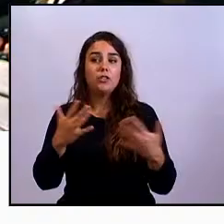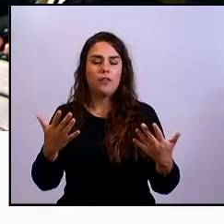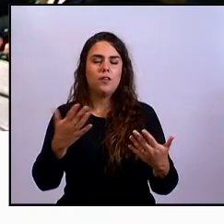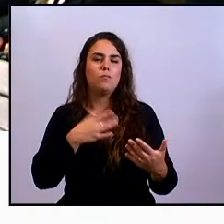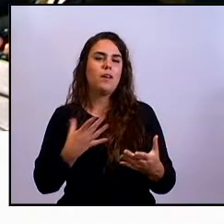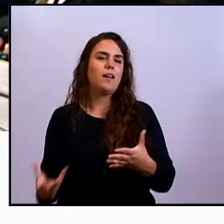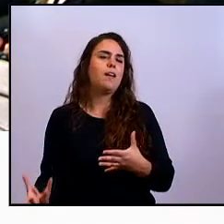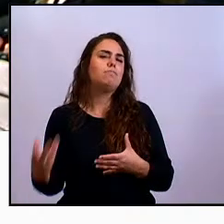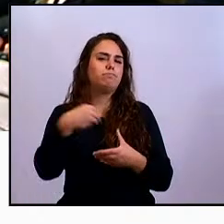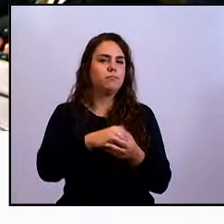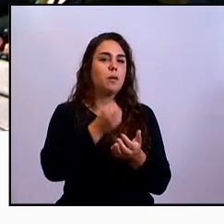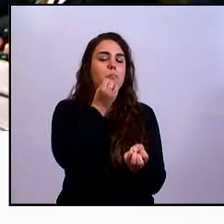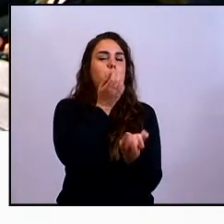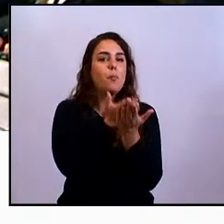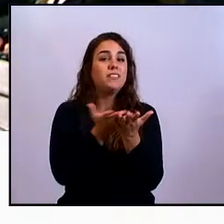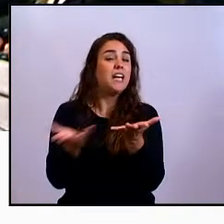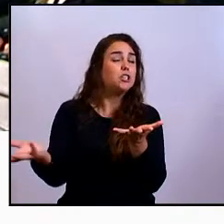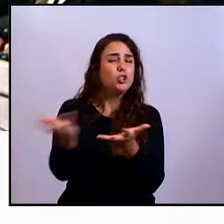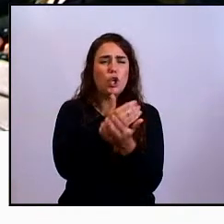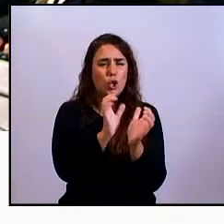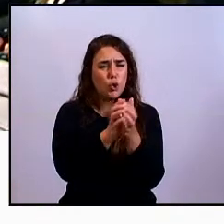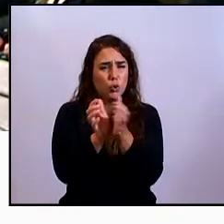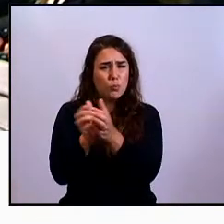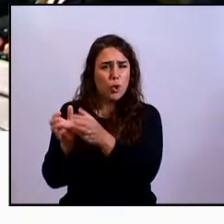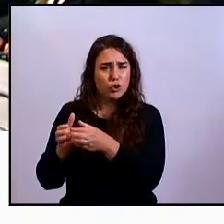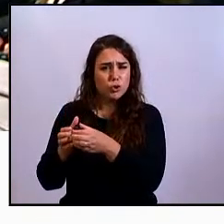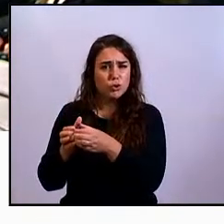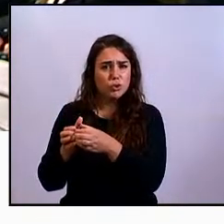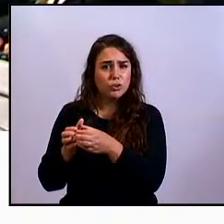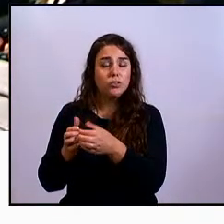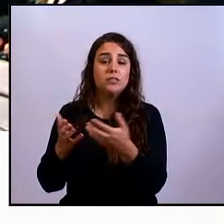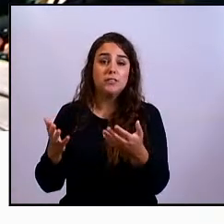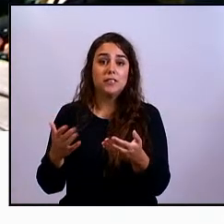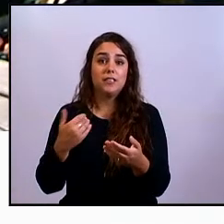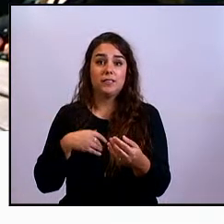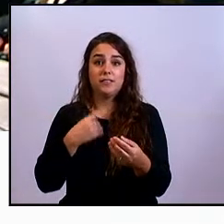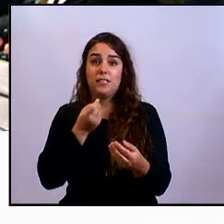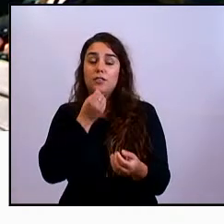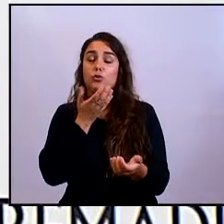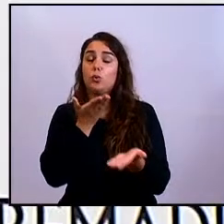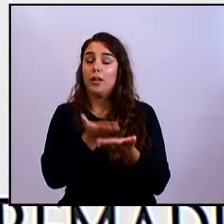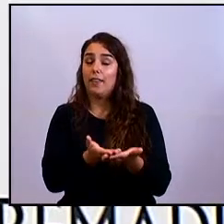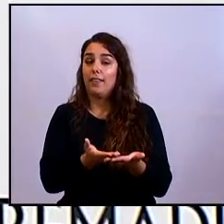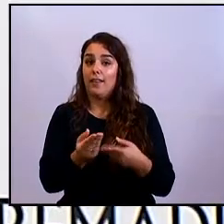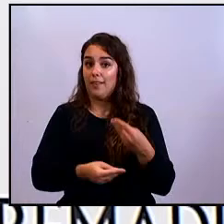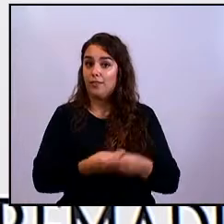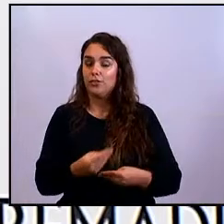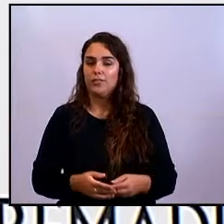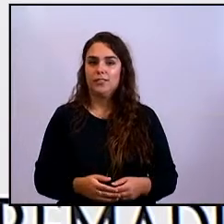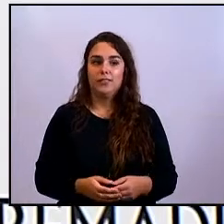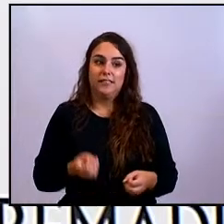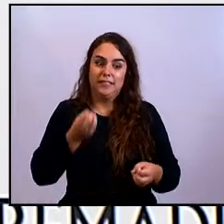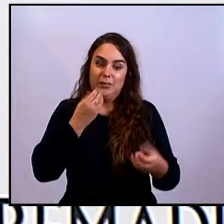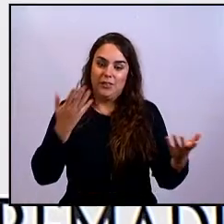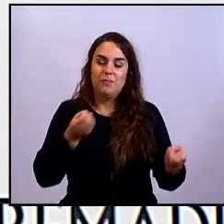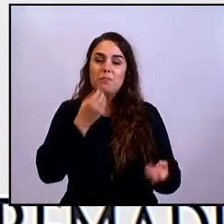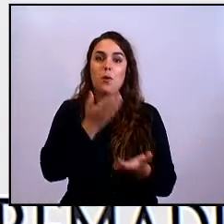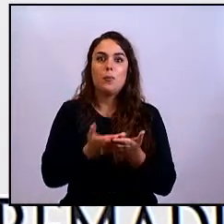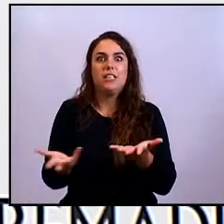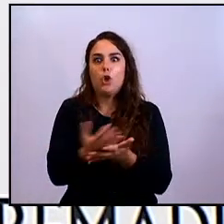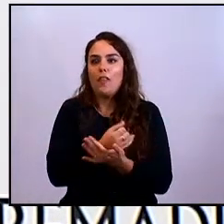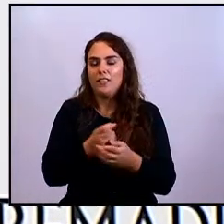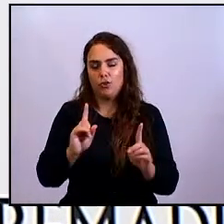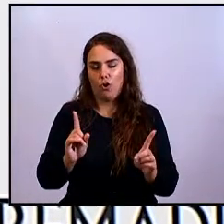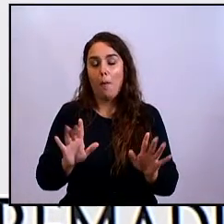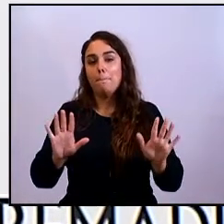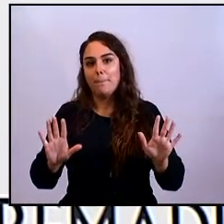incorporado propuestas de todos los grupos parlamentarios que le han remitido sus sugerencias? Bueno, todas las propuestas no,